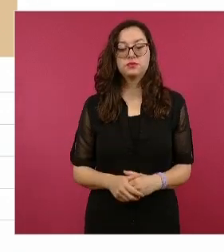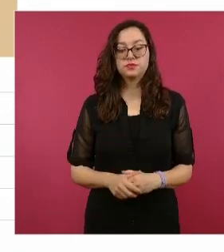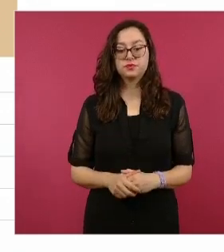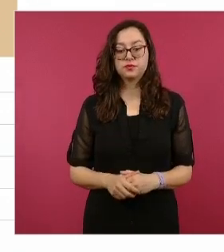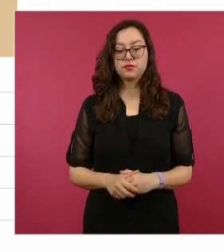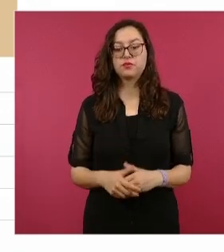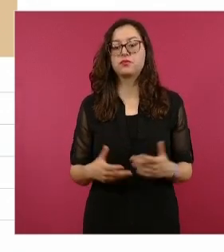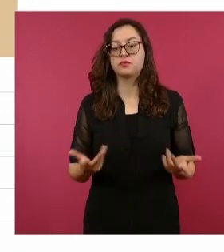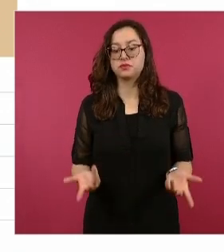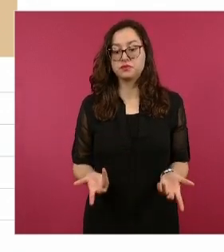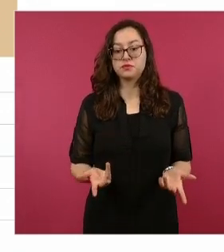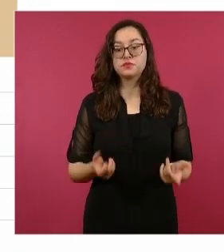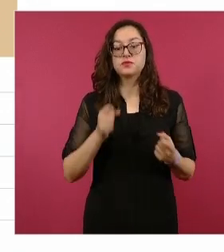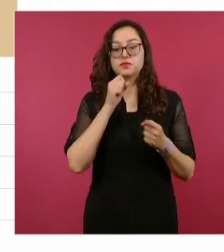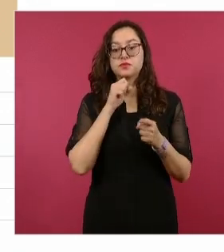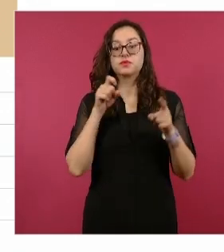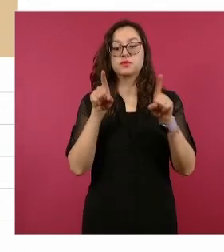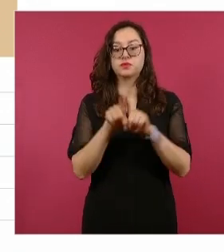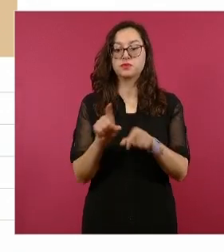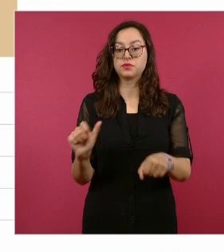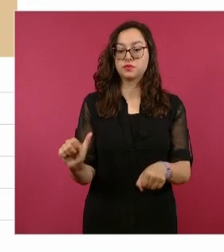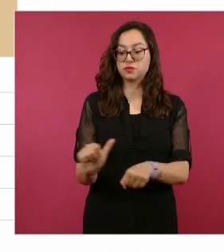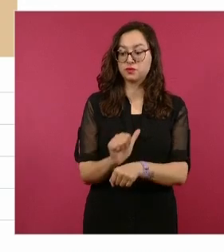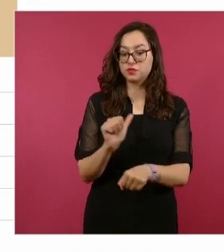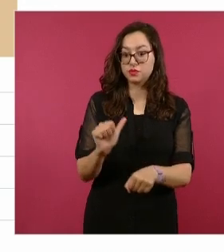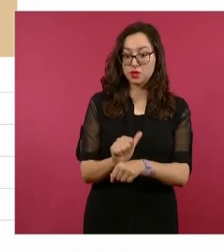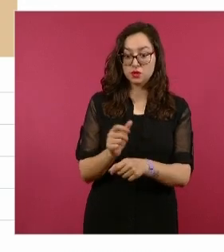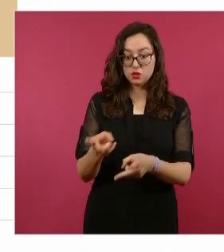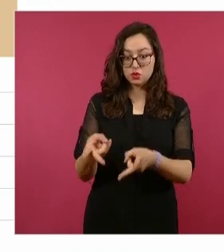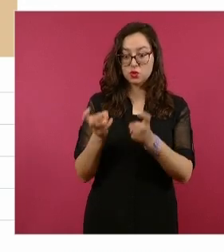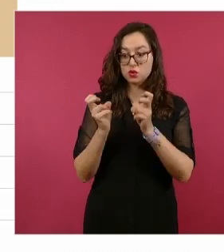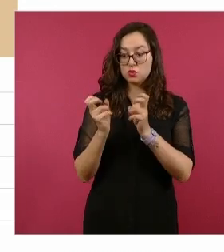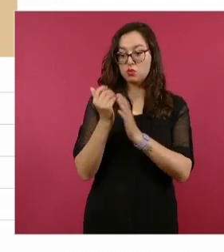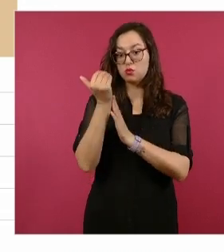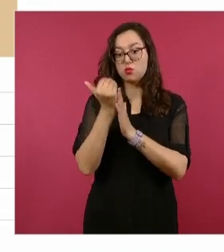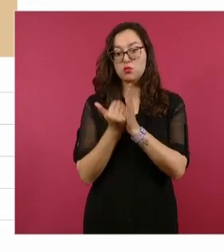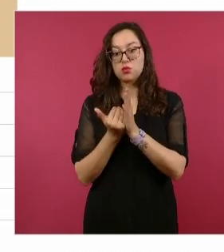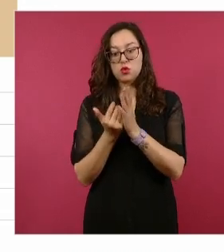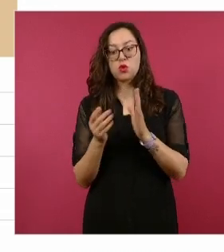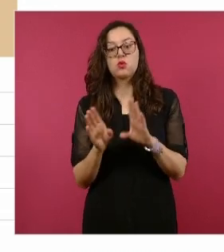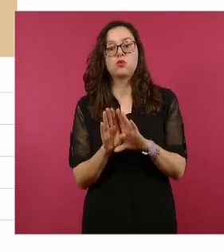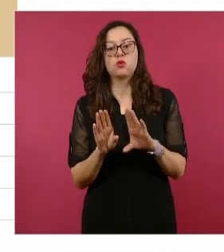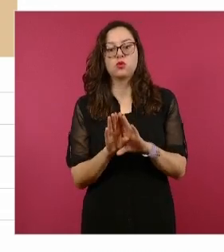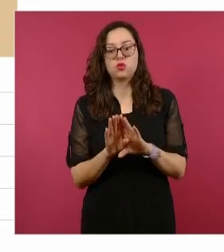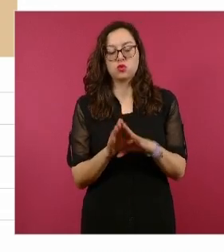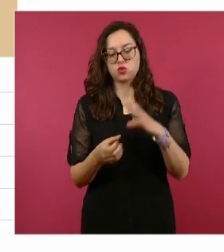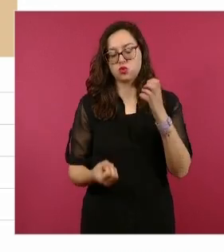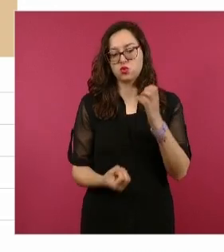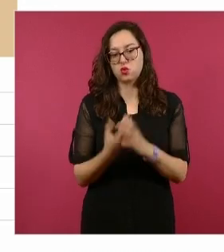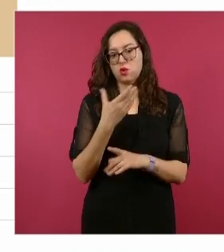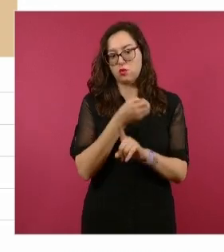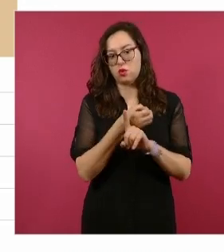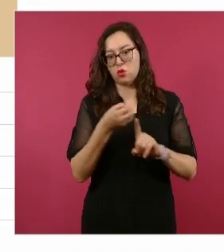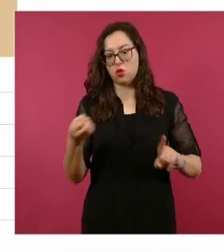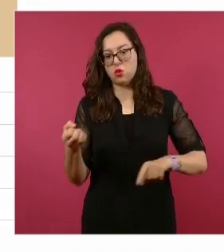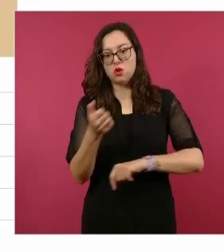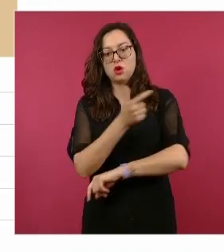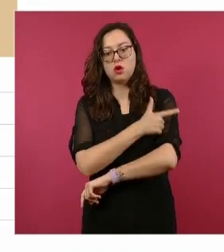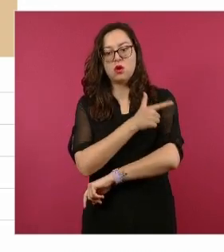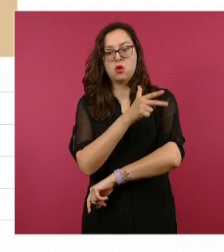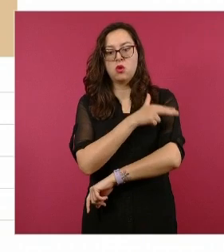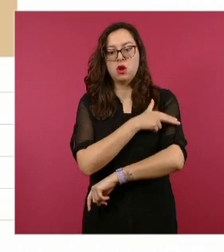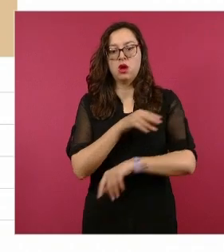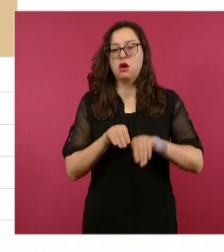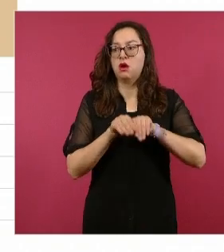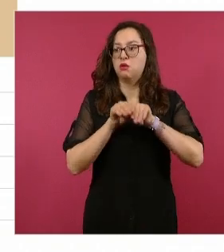La tendencia a la baja del robo al autotransporte ha sido posible por la reestructuración del despliegue operativo de la Guardia Nacional con el